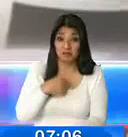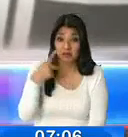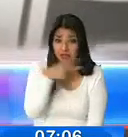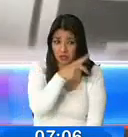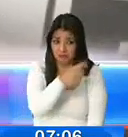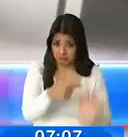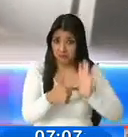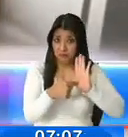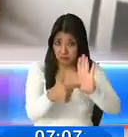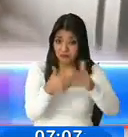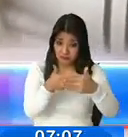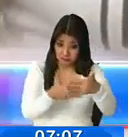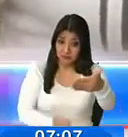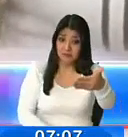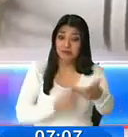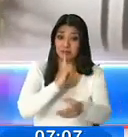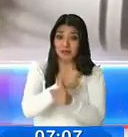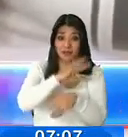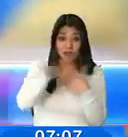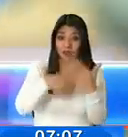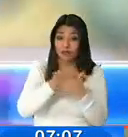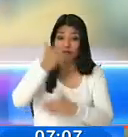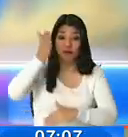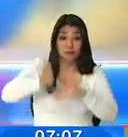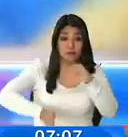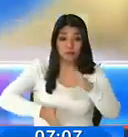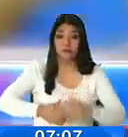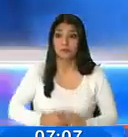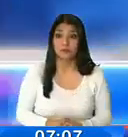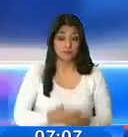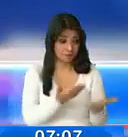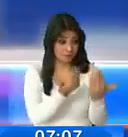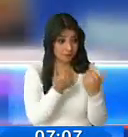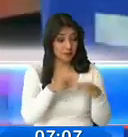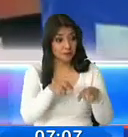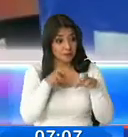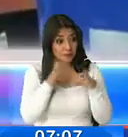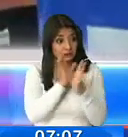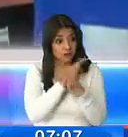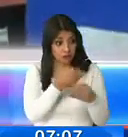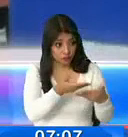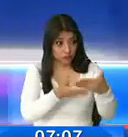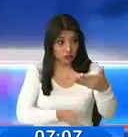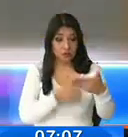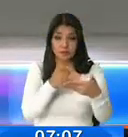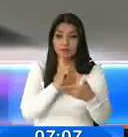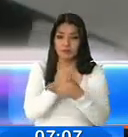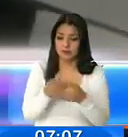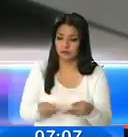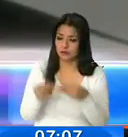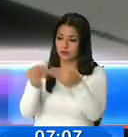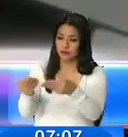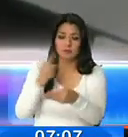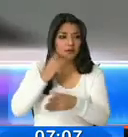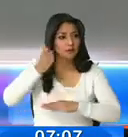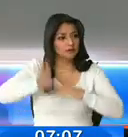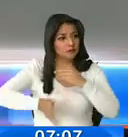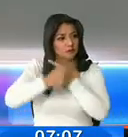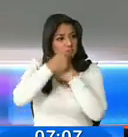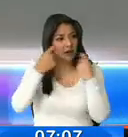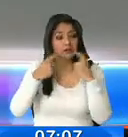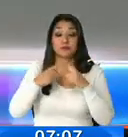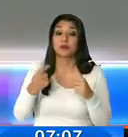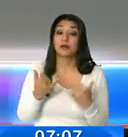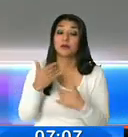enseñen por los papeles y todo eso está caducado. ¿Nos puede mostrar el permiso de funcionamiento? Ahí está, en nuestra leca. ¿Venció en marzo? Sí, pero estamos